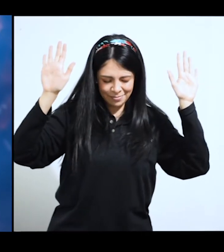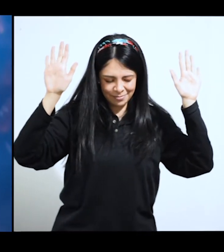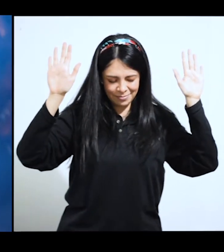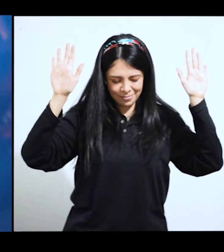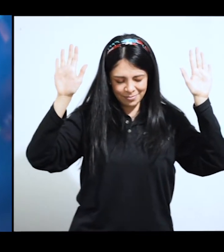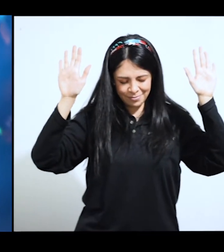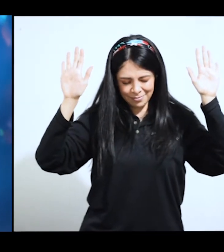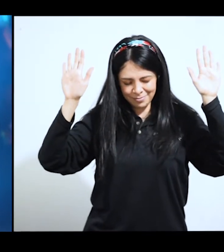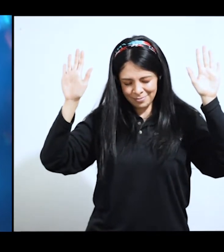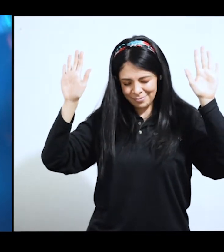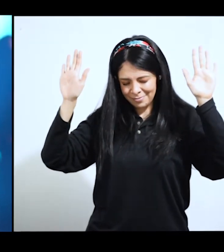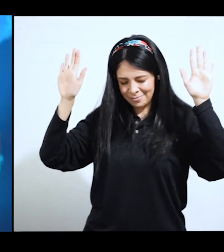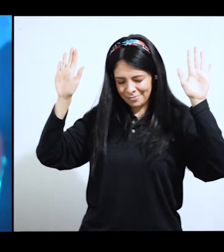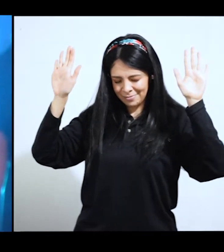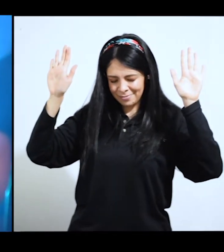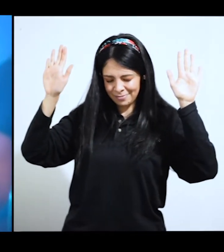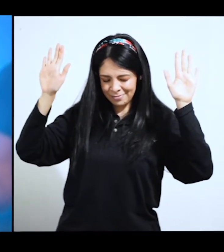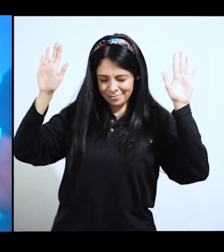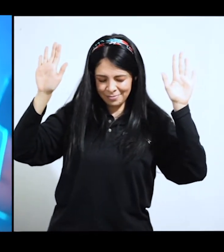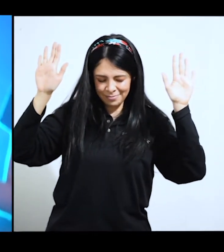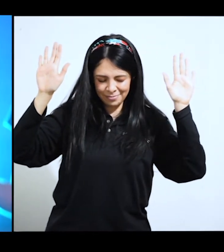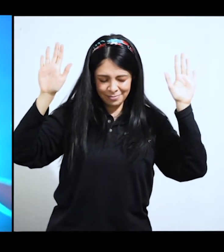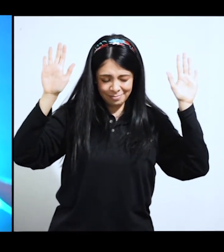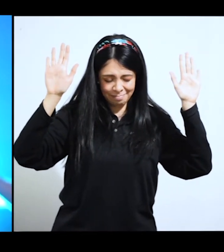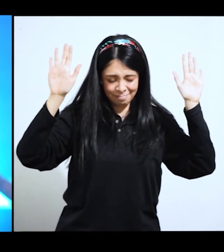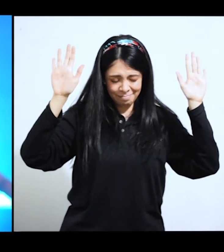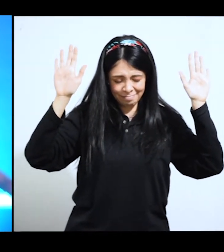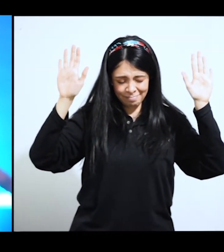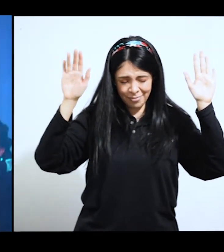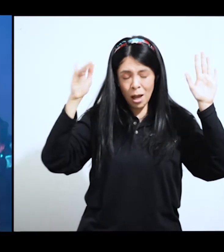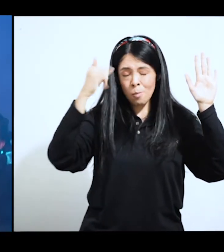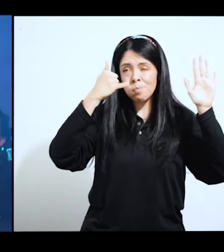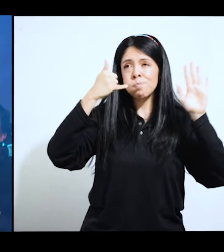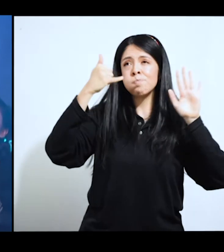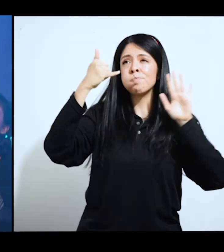postrado a tus pies.